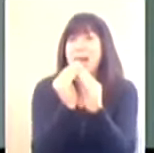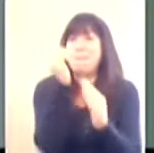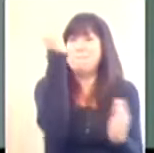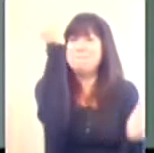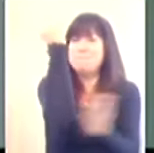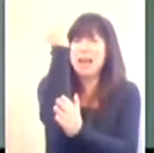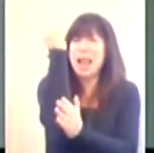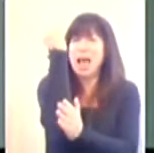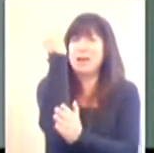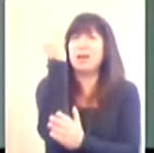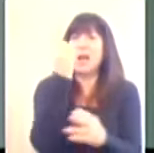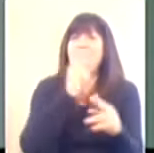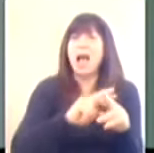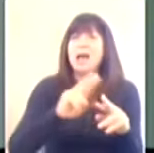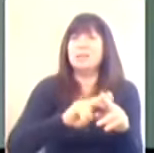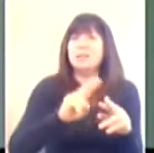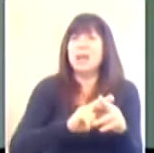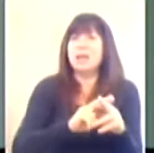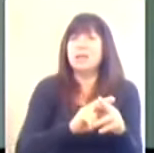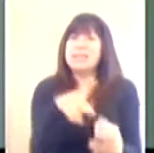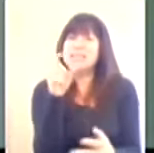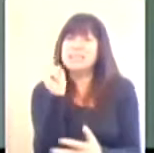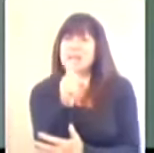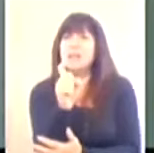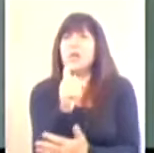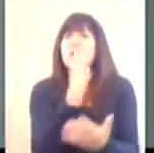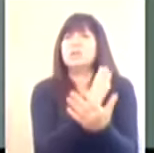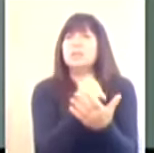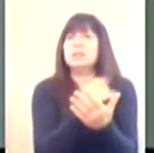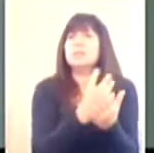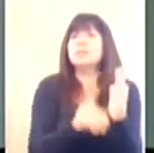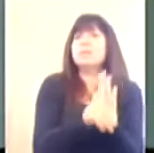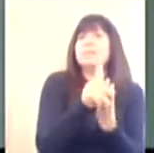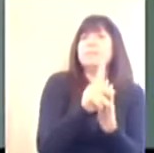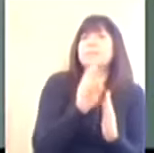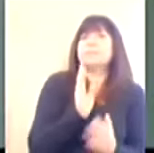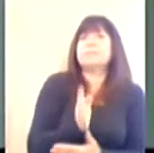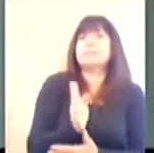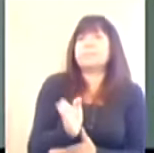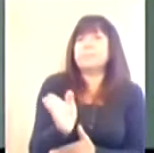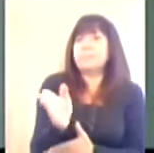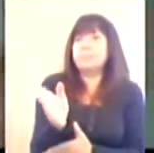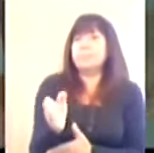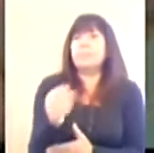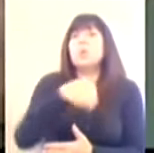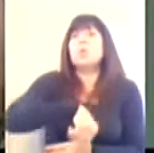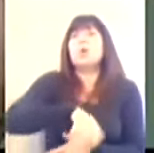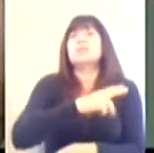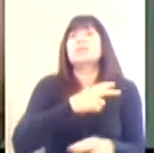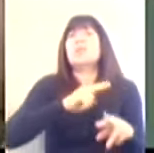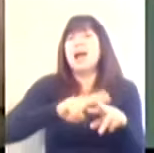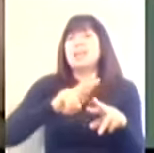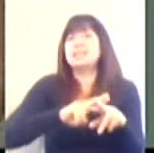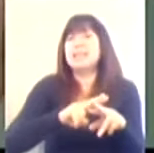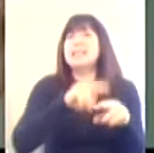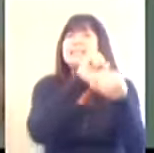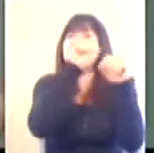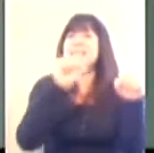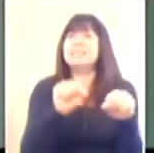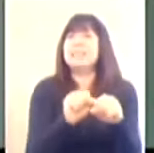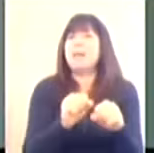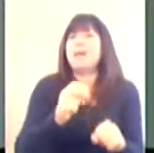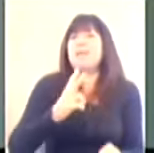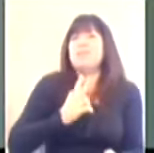como un pilar crítico en una estrategia de desarrollo sostenible, es cómo nuestro actual sistema formal de vivienda se transforma en un sistema